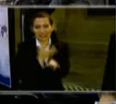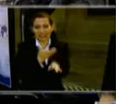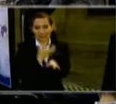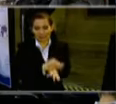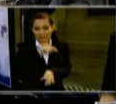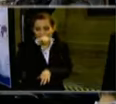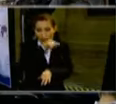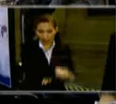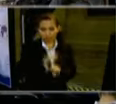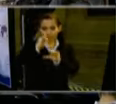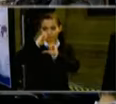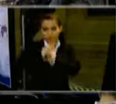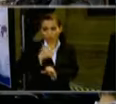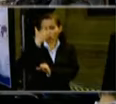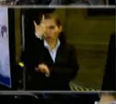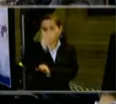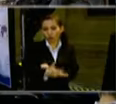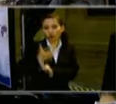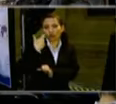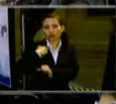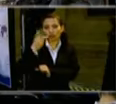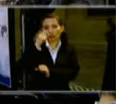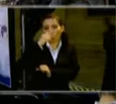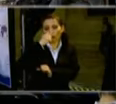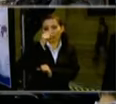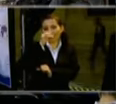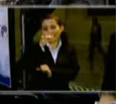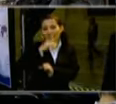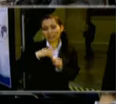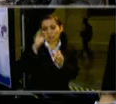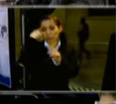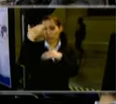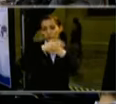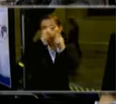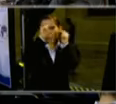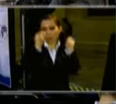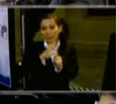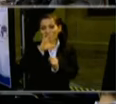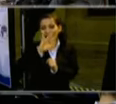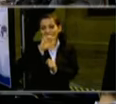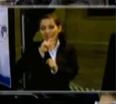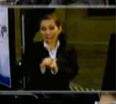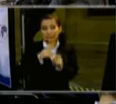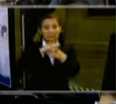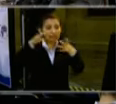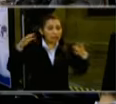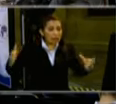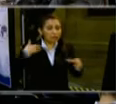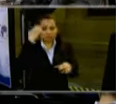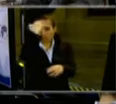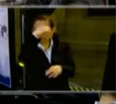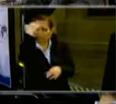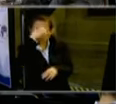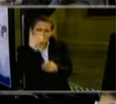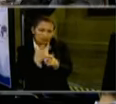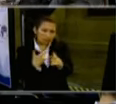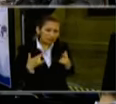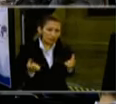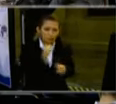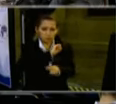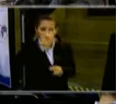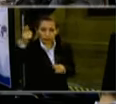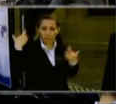encuentra dirigiendo 8 tesis registradas en la unidad de titulación del CRI. Tiene una gran y vasta experiencia profesional como